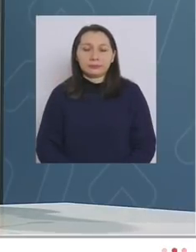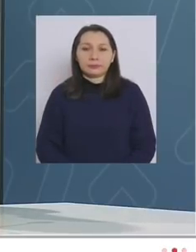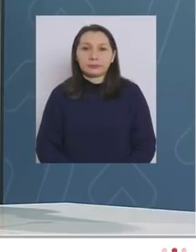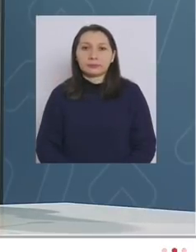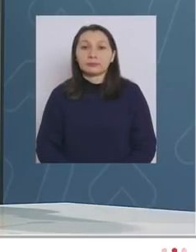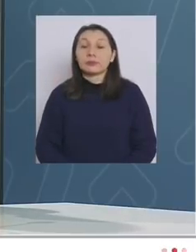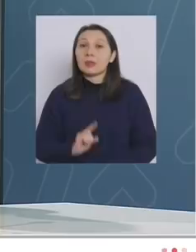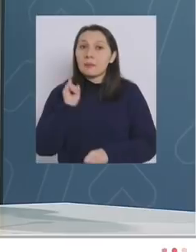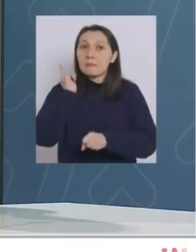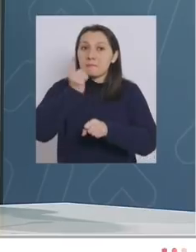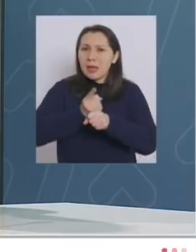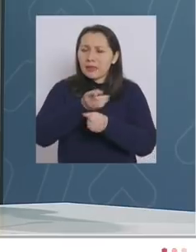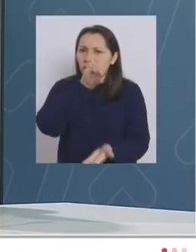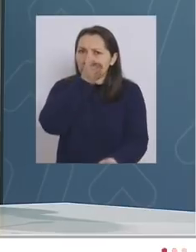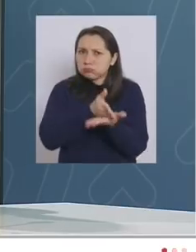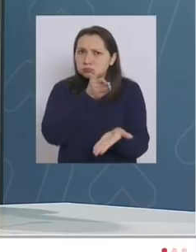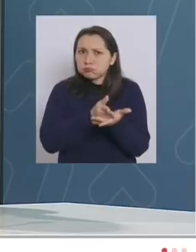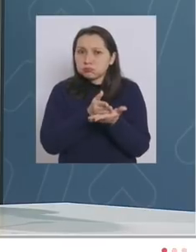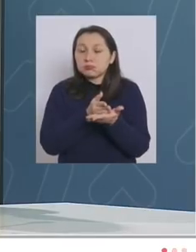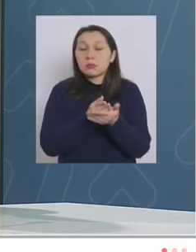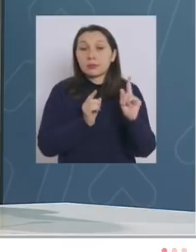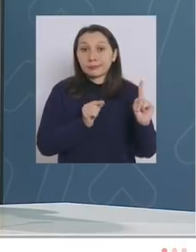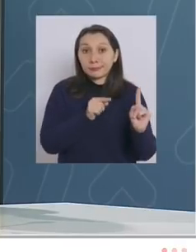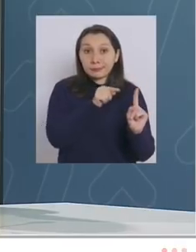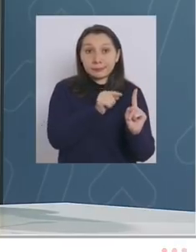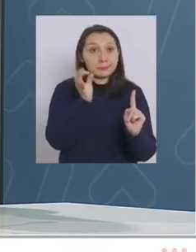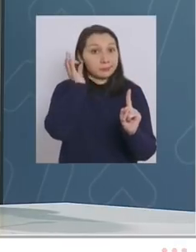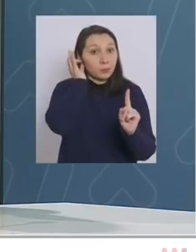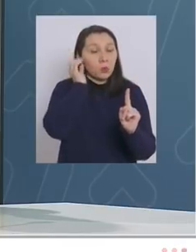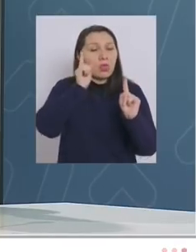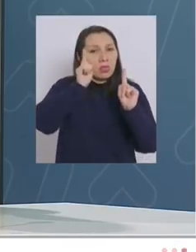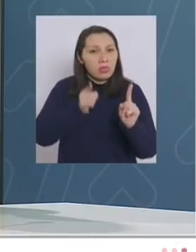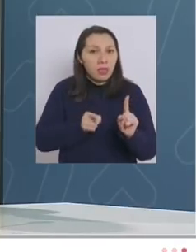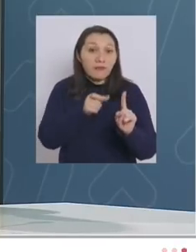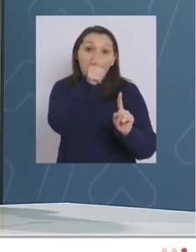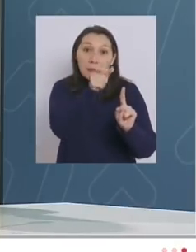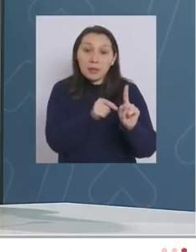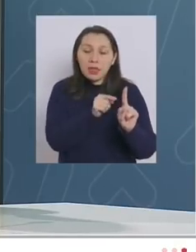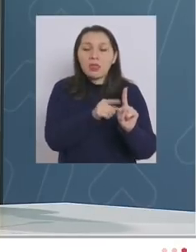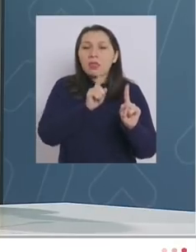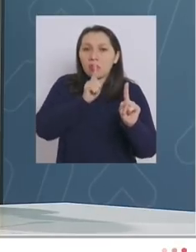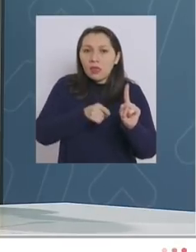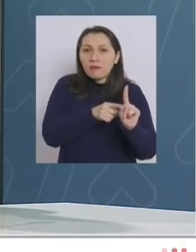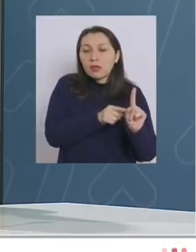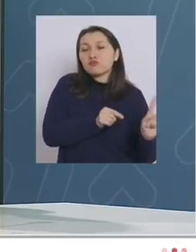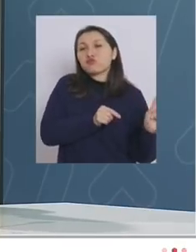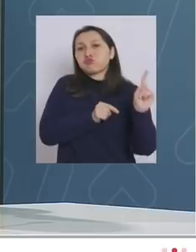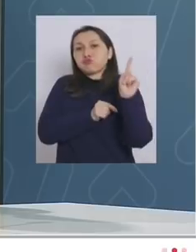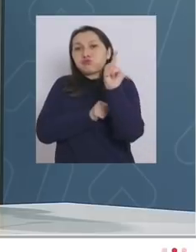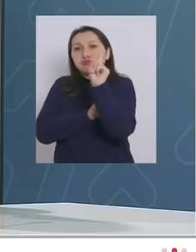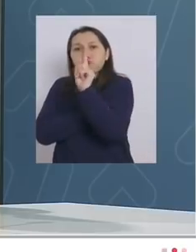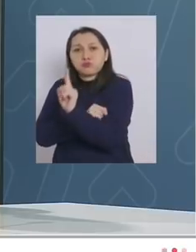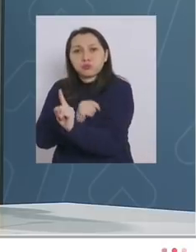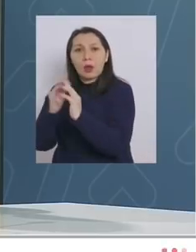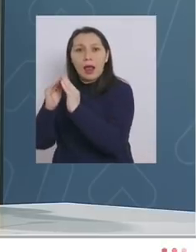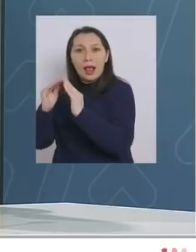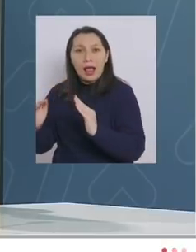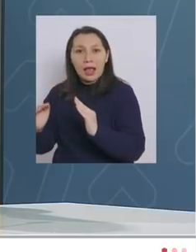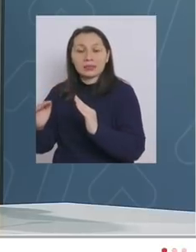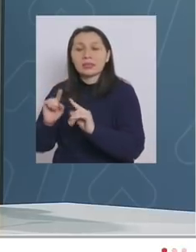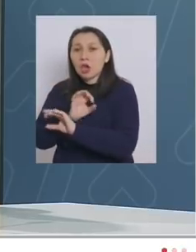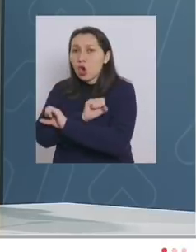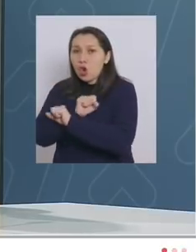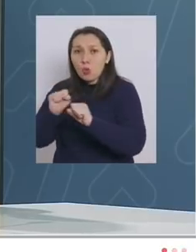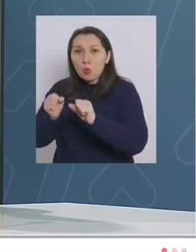Con la instrucción estricta de que la paciente debía o que la persona debía continuar su cuarentena en domicilio